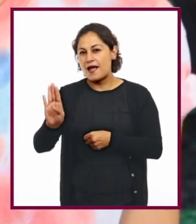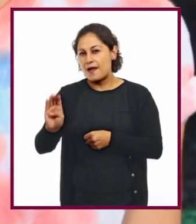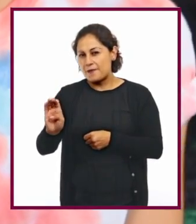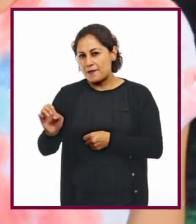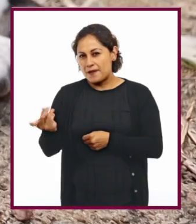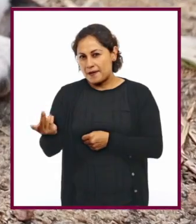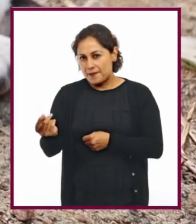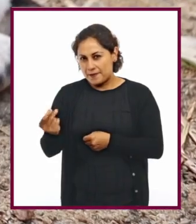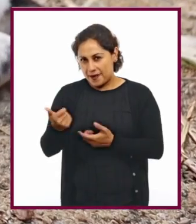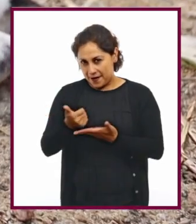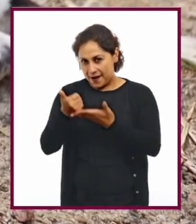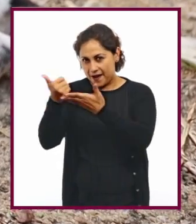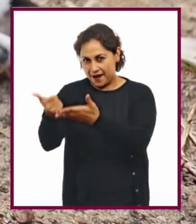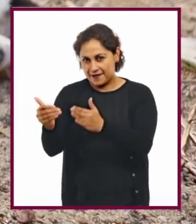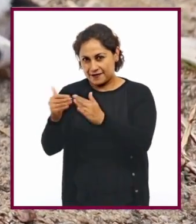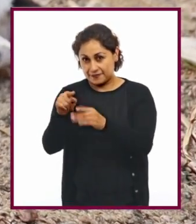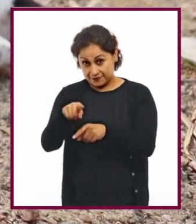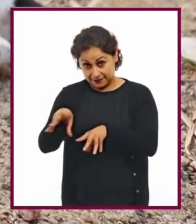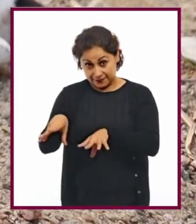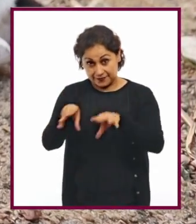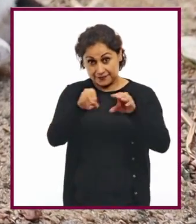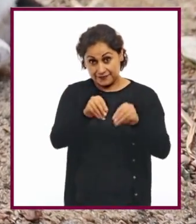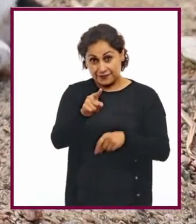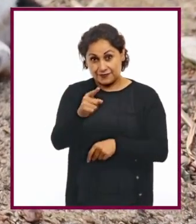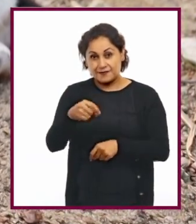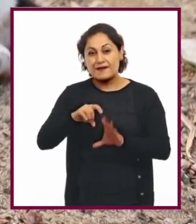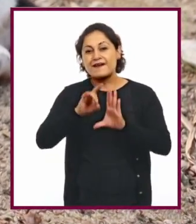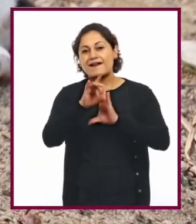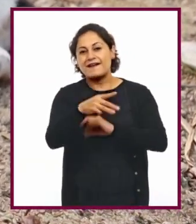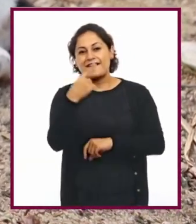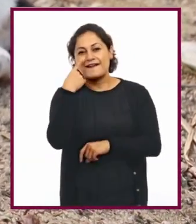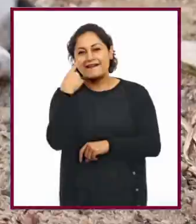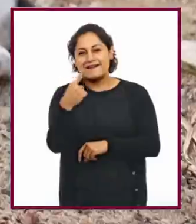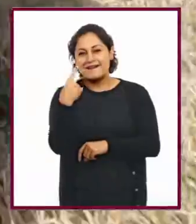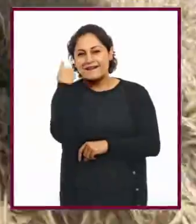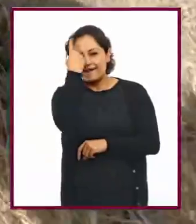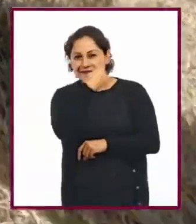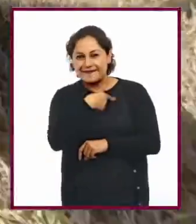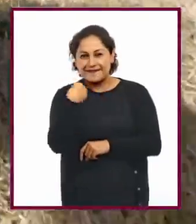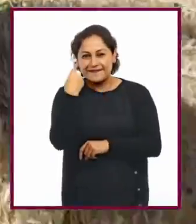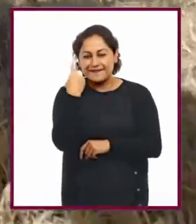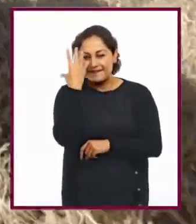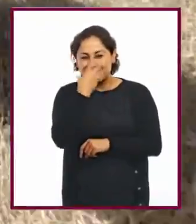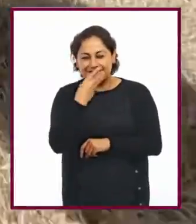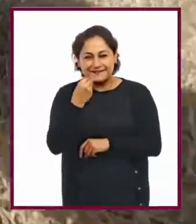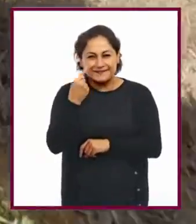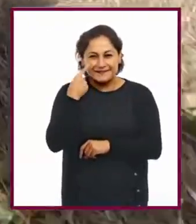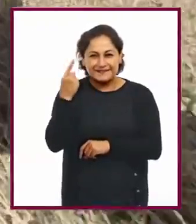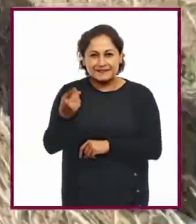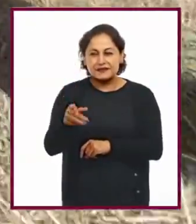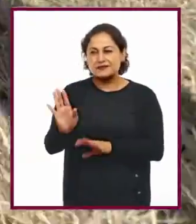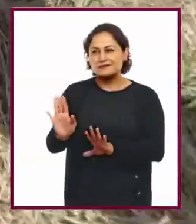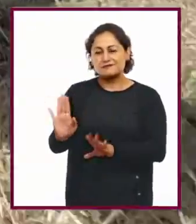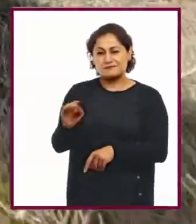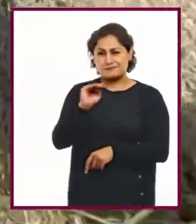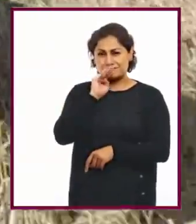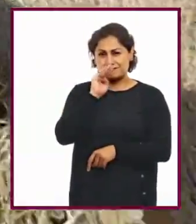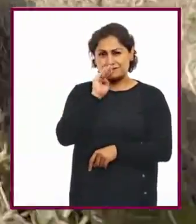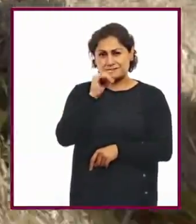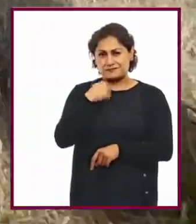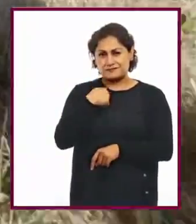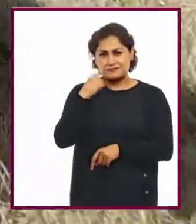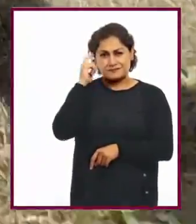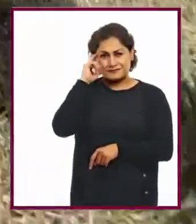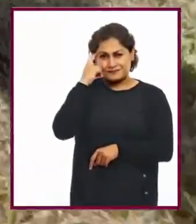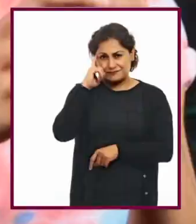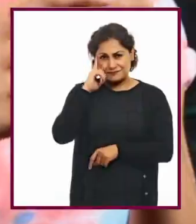a estos cachorritos? Tal vez tú te podrías quedar con uno. Mira, te mando este. Tiene cara de llévame contigo. Ay, pero mi mamá